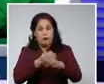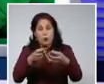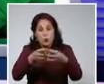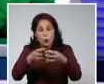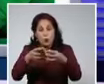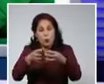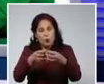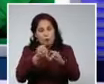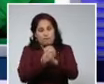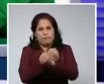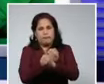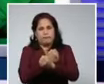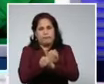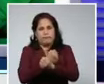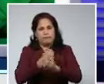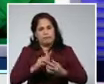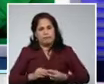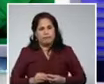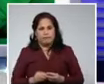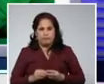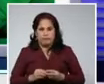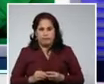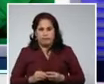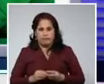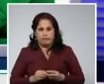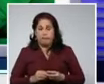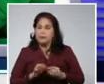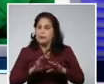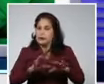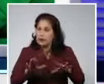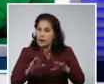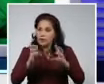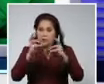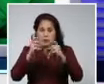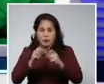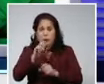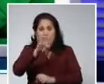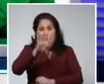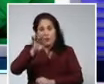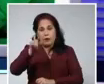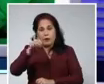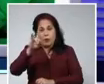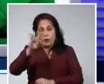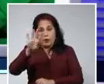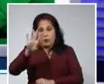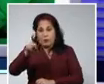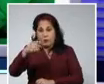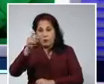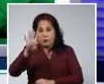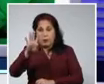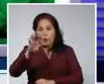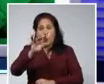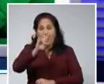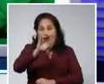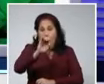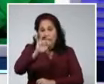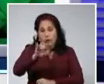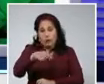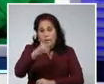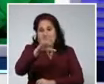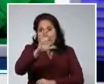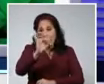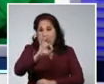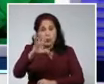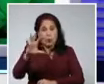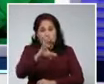mucho riesgo. Ya con este comportamiento del 94,4%, el 90,5% de